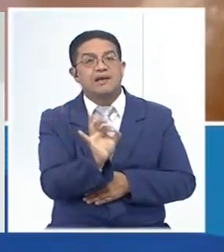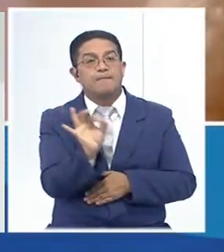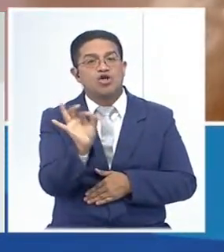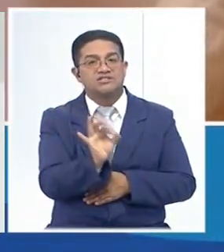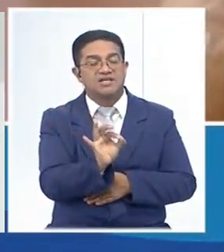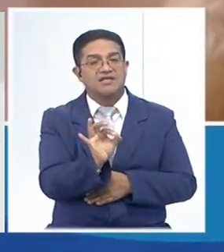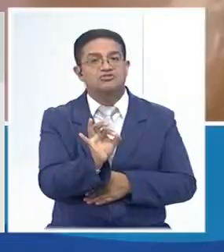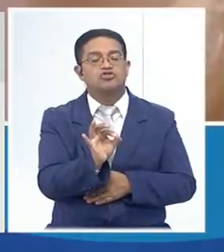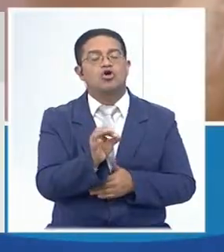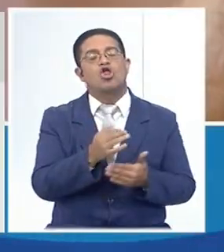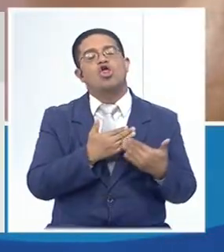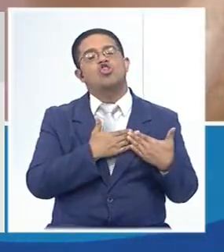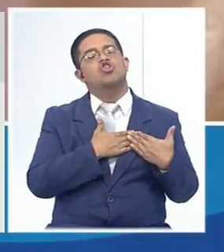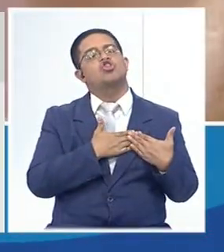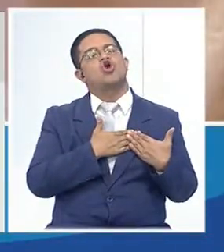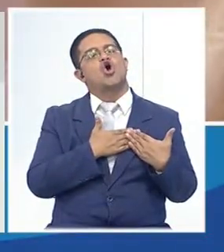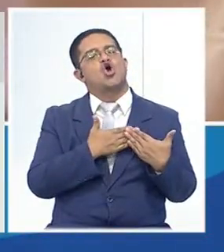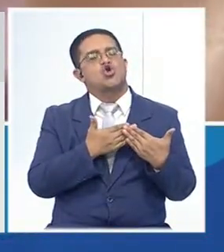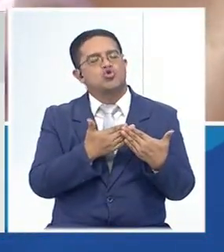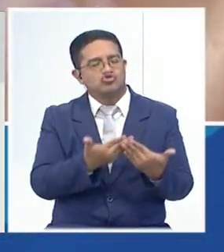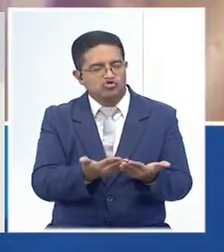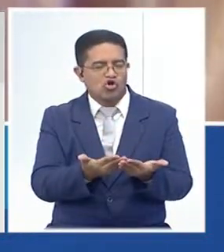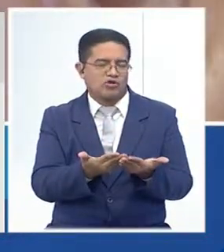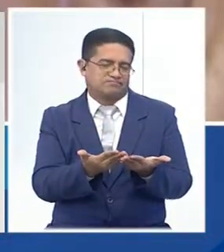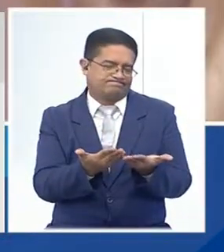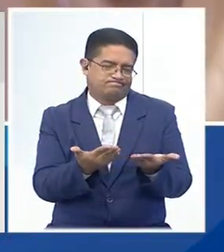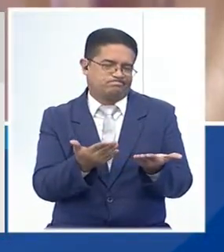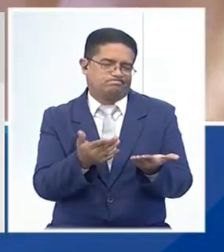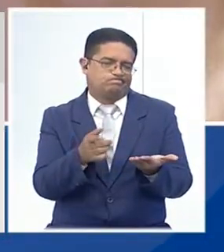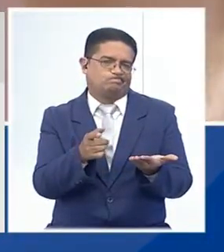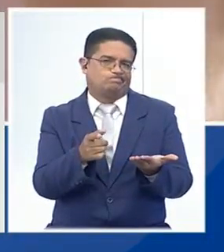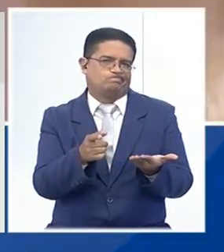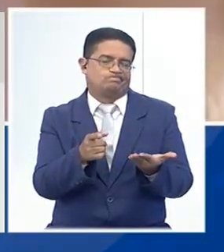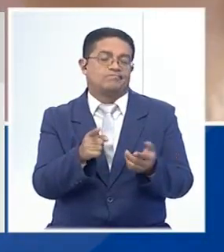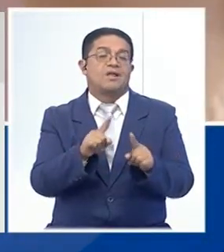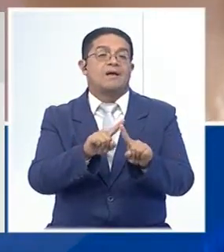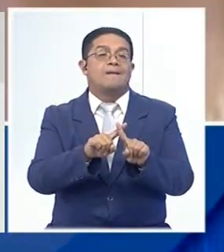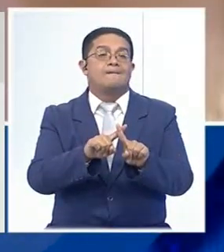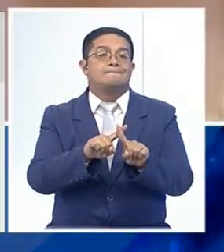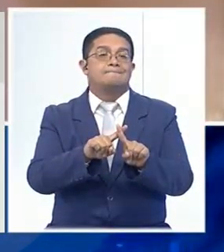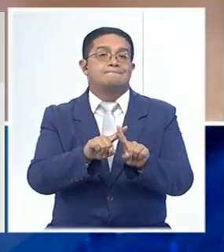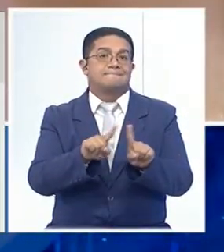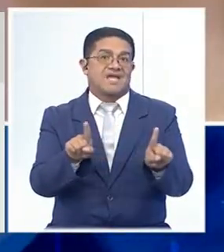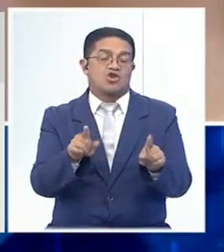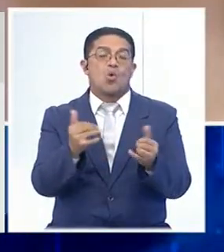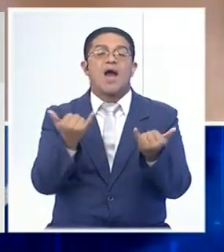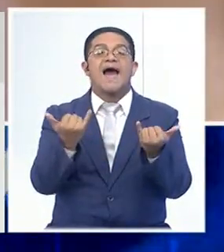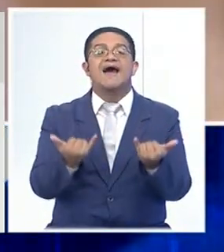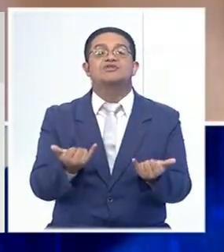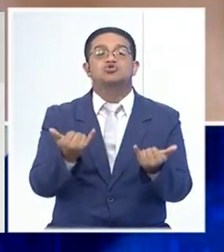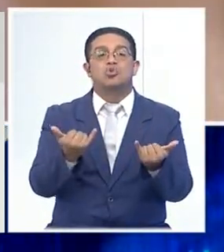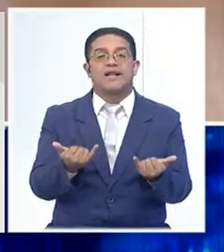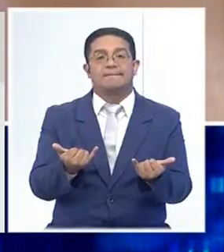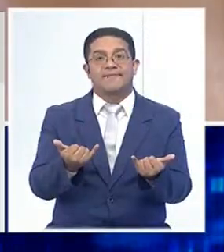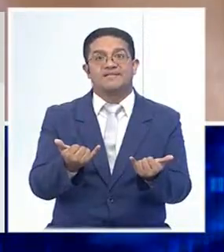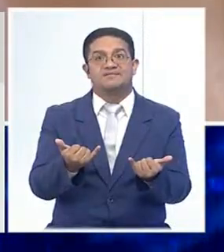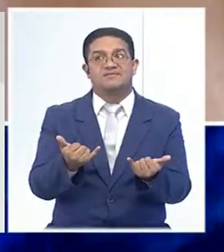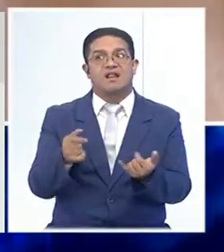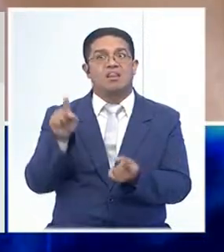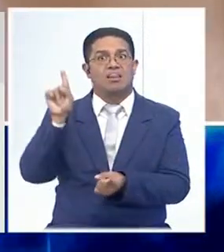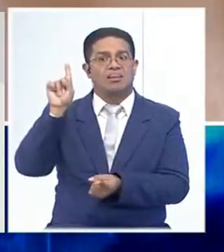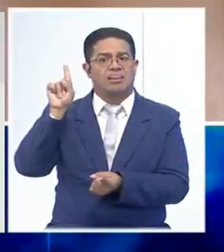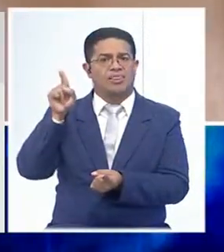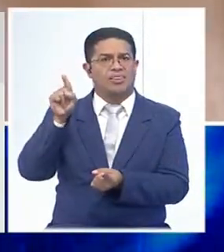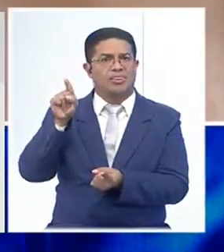donación altruista, voluntaria y repetida de sangre. Sin embargo, actualmente ha disminuido mucho